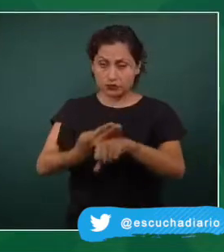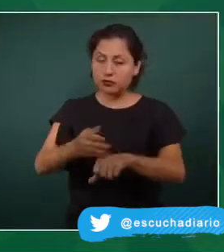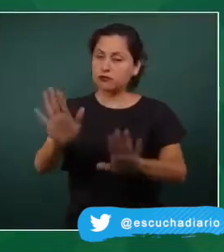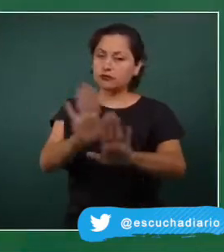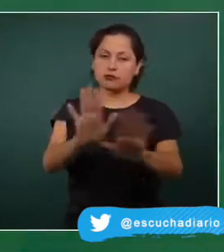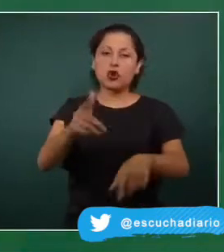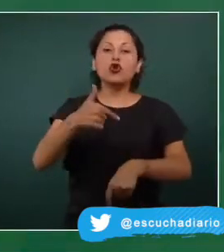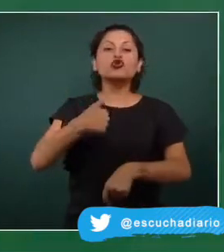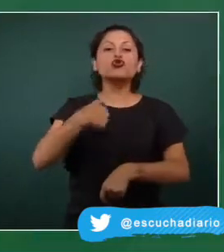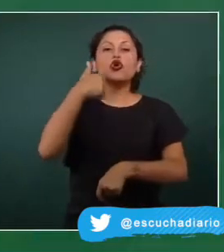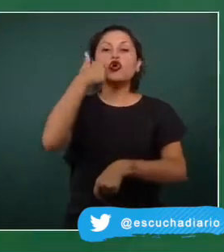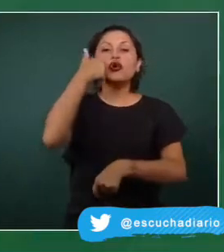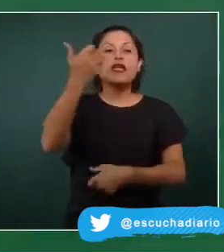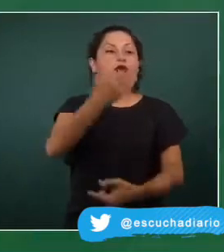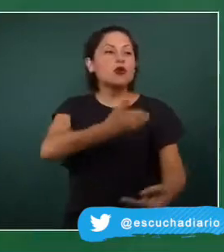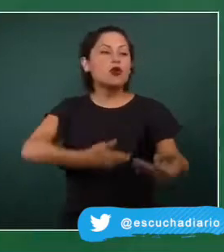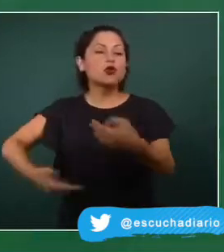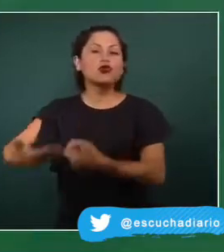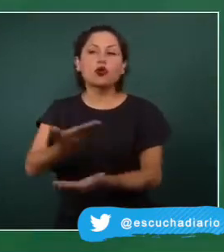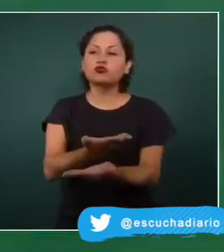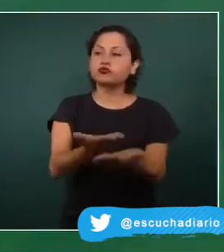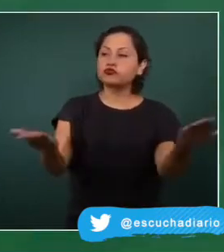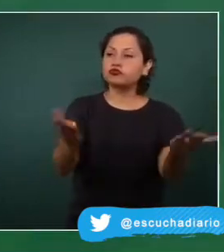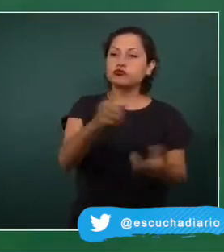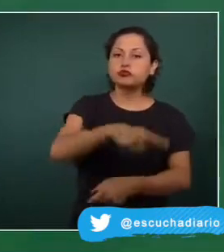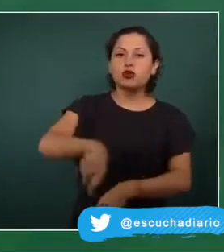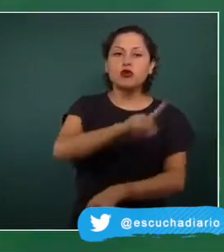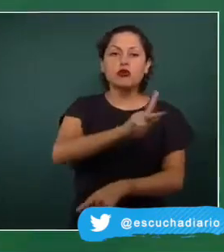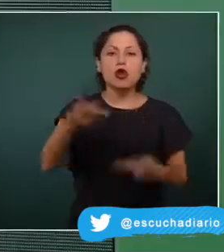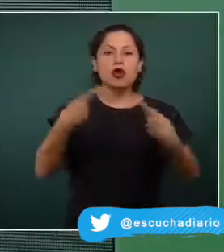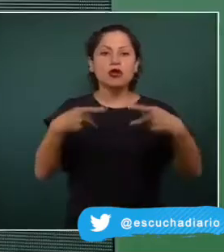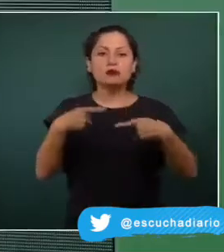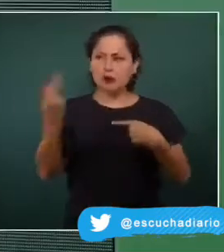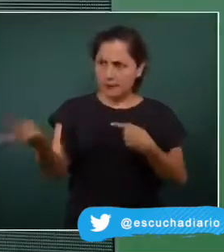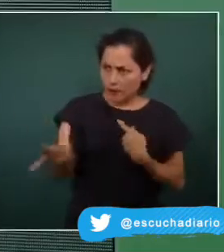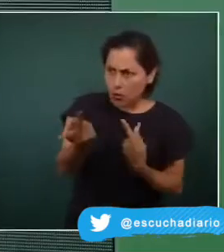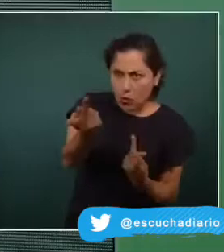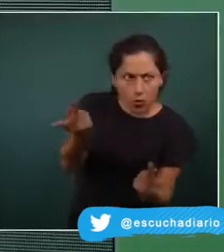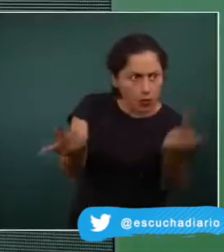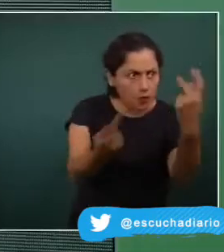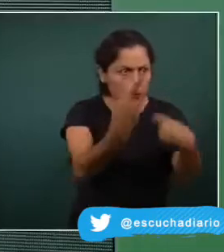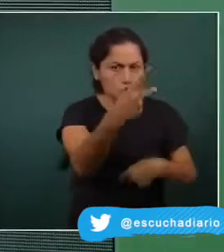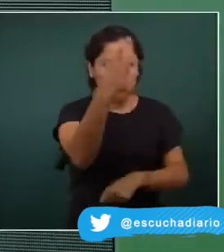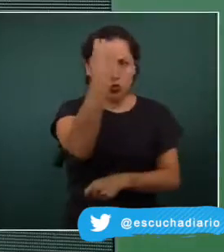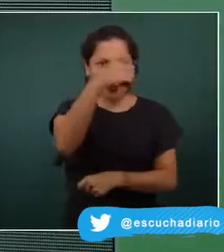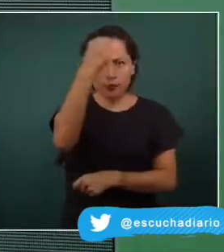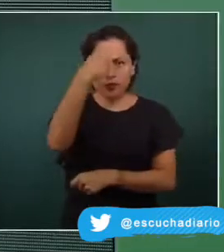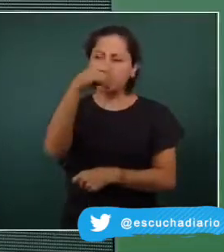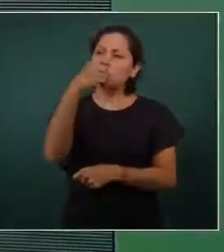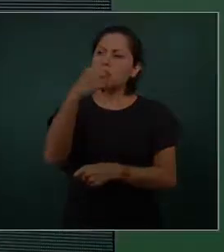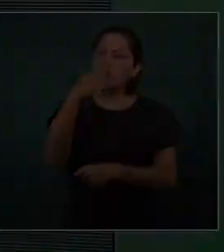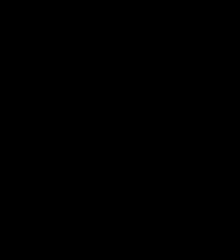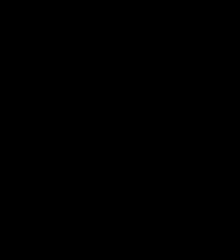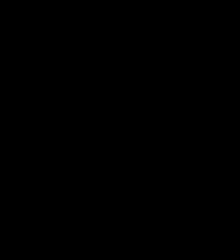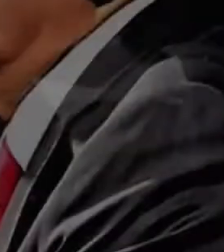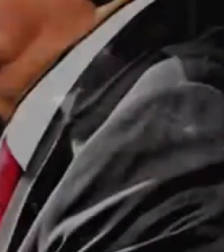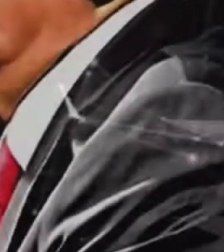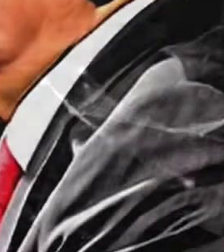sea mediante consulta si se les va a juzgar.